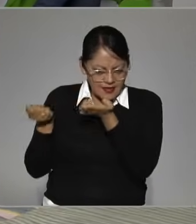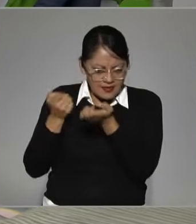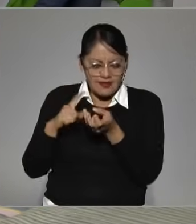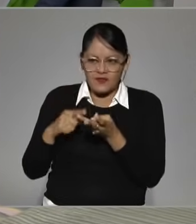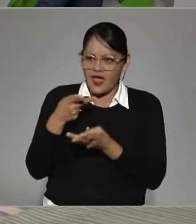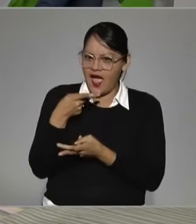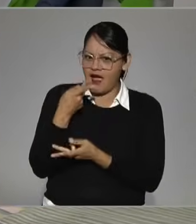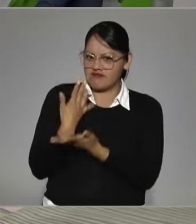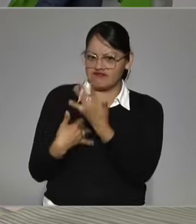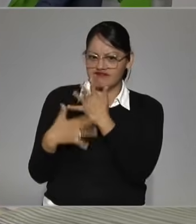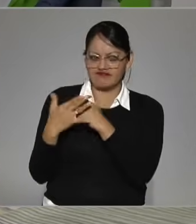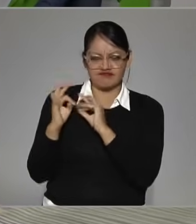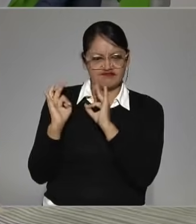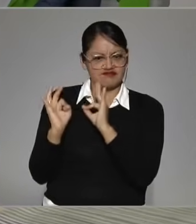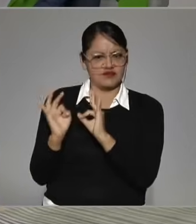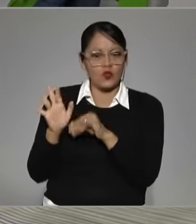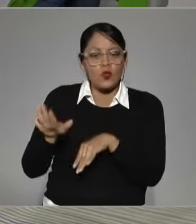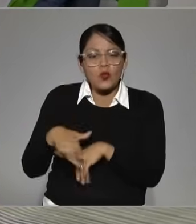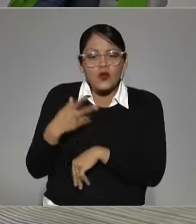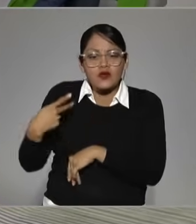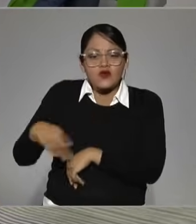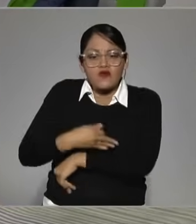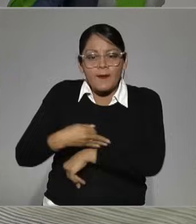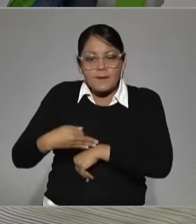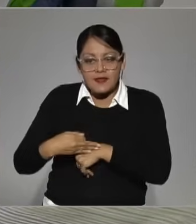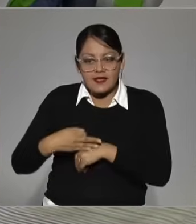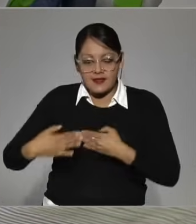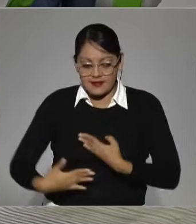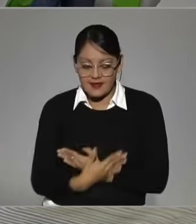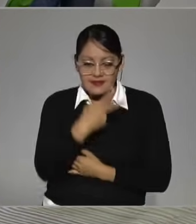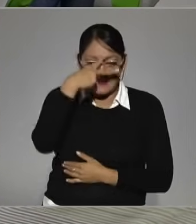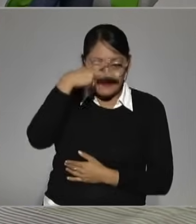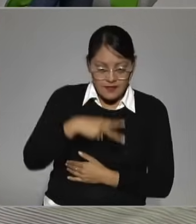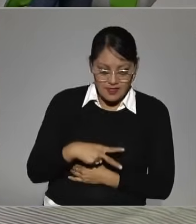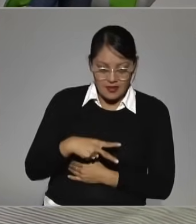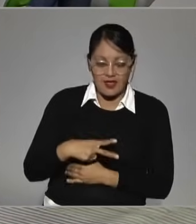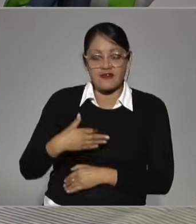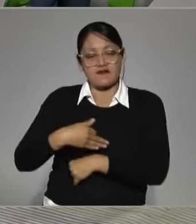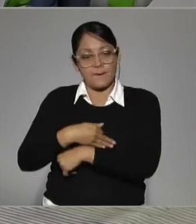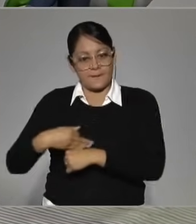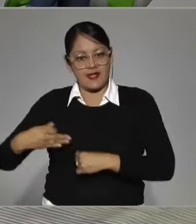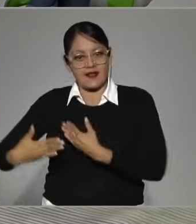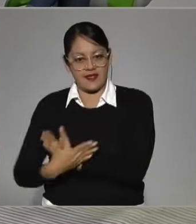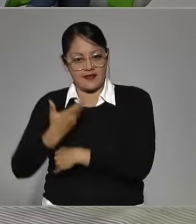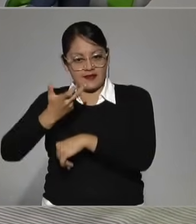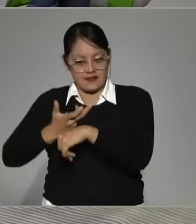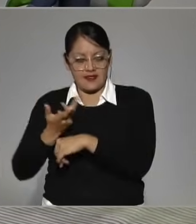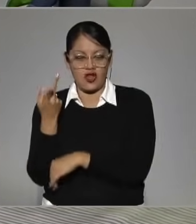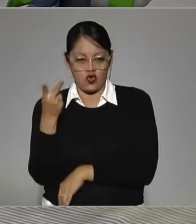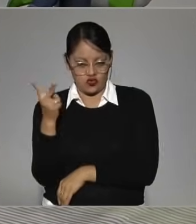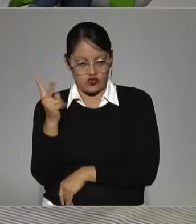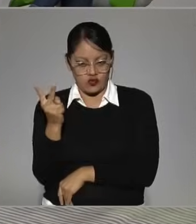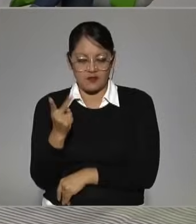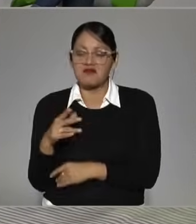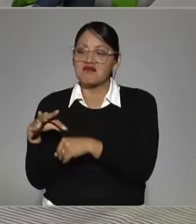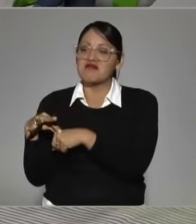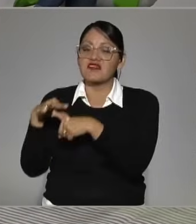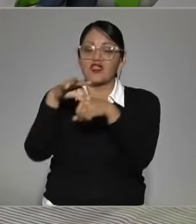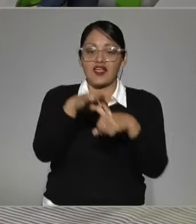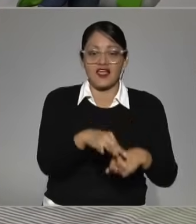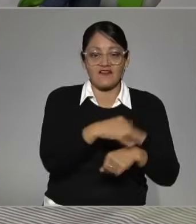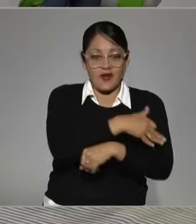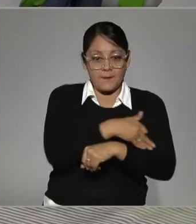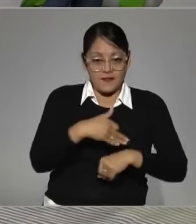vocabulario impresionante porque tiene familia mexicana y también familia estadounidense. Se fue con los abuelos una semana,